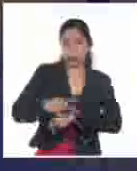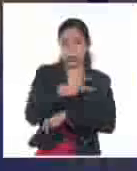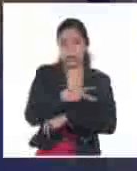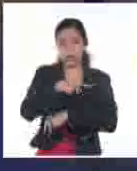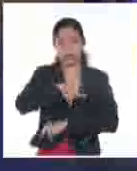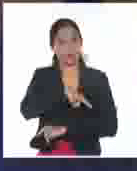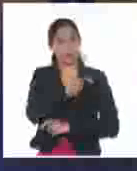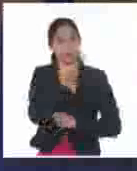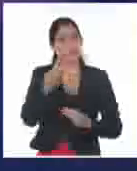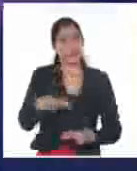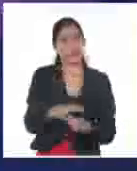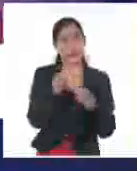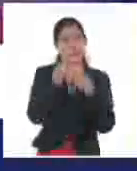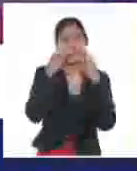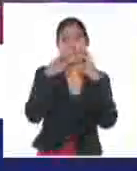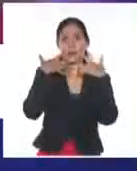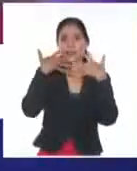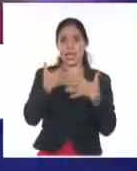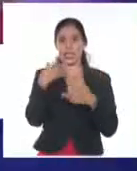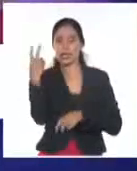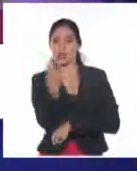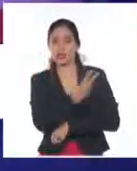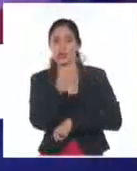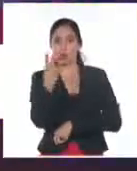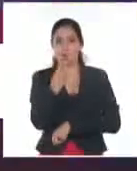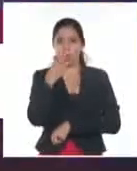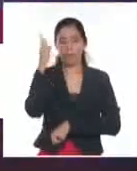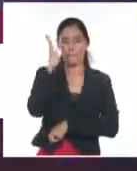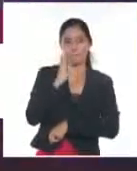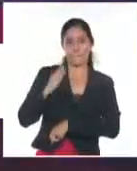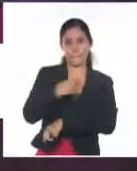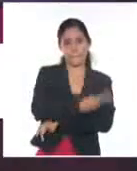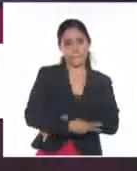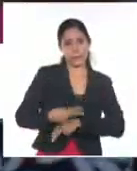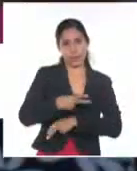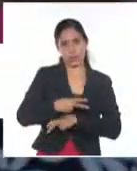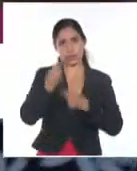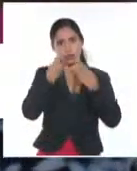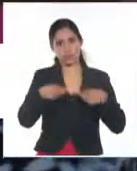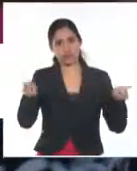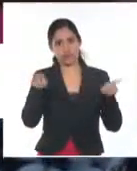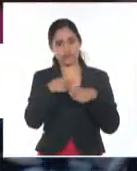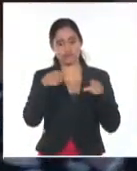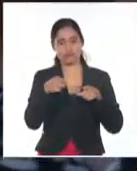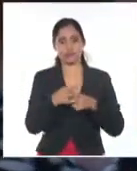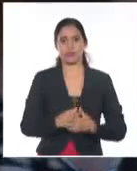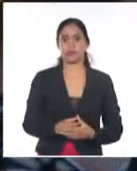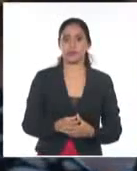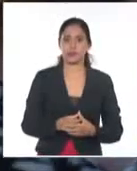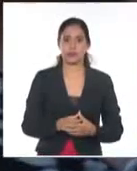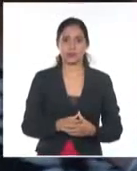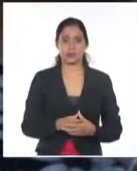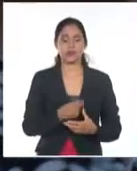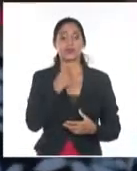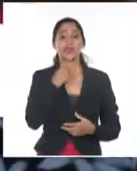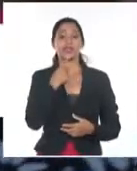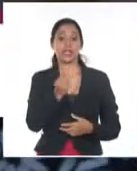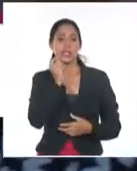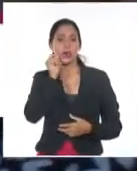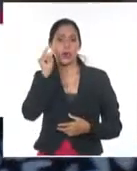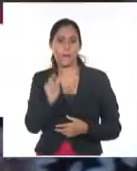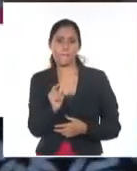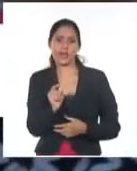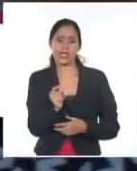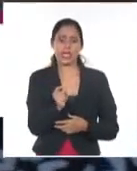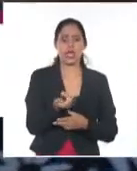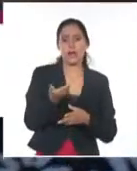la convergencia entre dos naciones y en especial entre ritmos hermanos. Entonces es muy cercano el idioma y